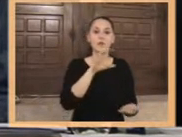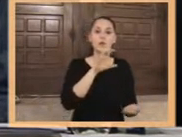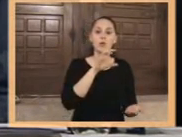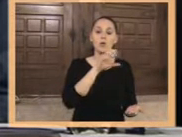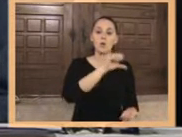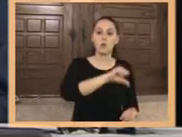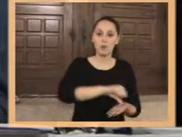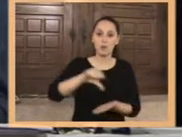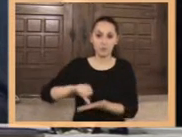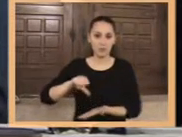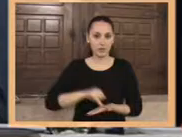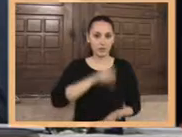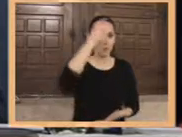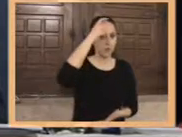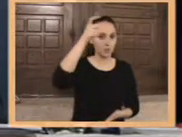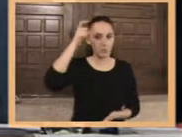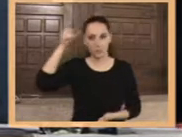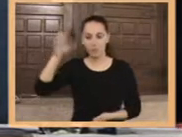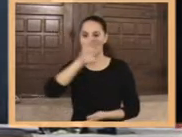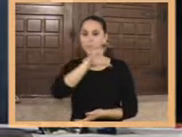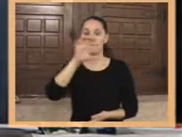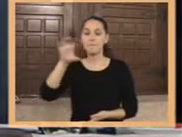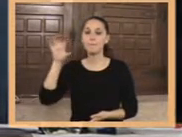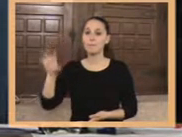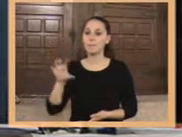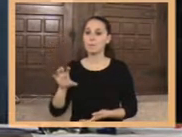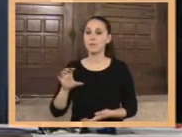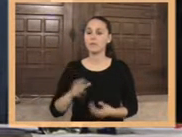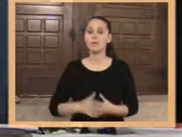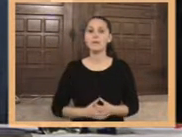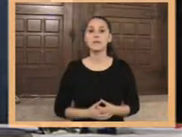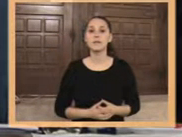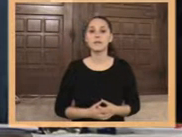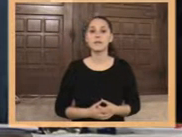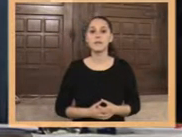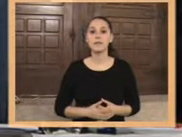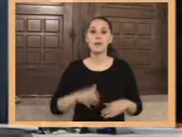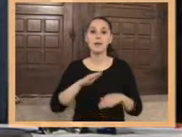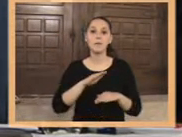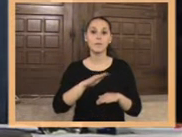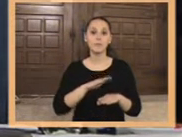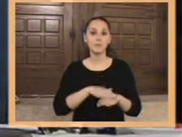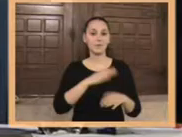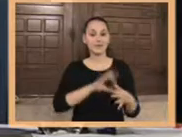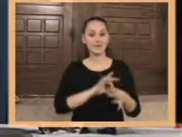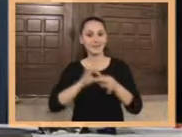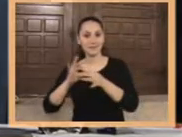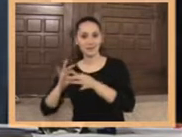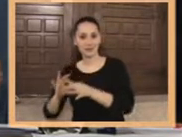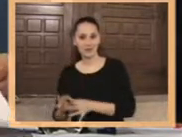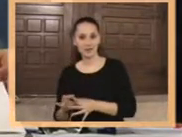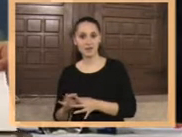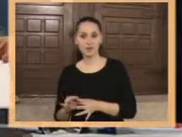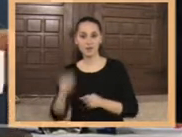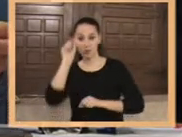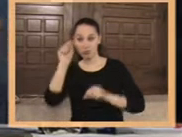se gestionó desde la Federación Extremeña de Municipios y Provincias, para que a nivel nacional se hiciera una consulta al Ministerio